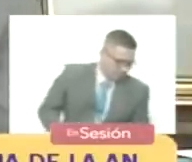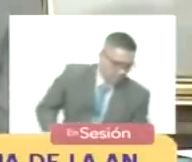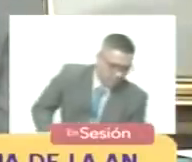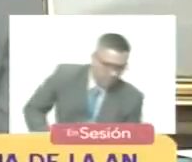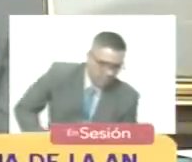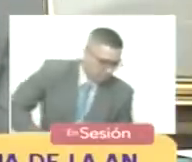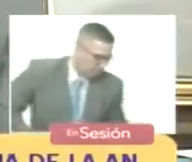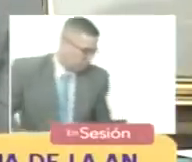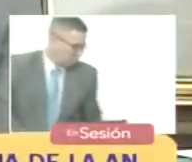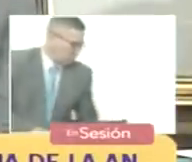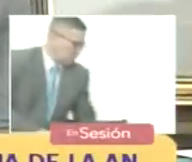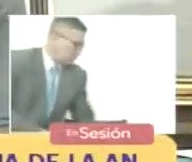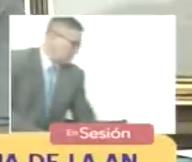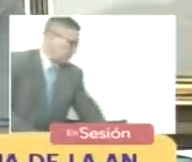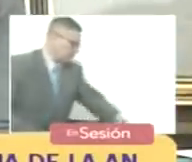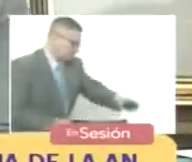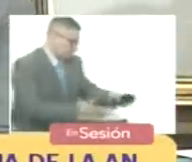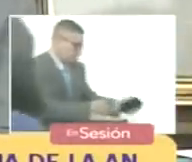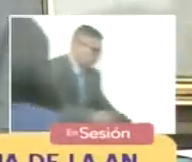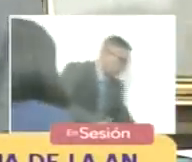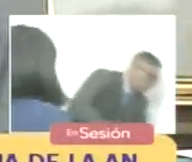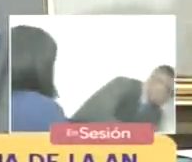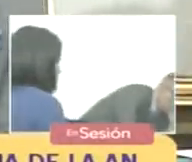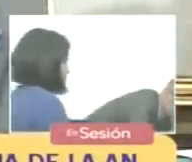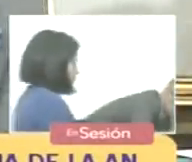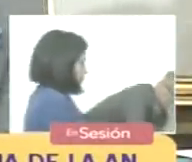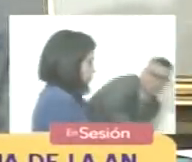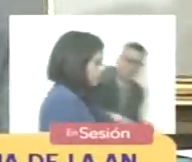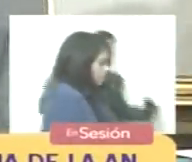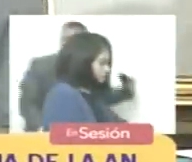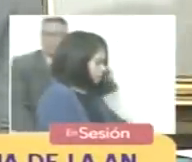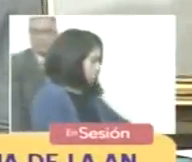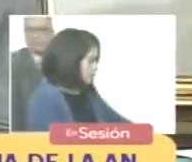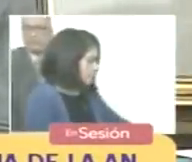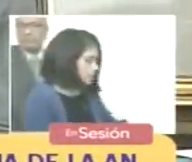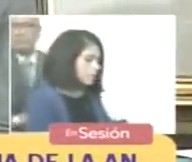Se cierra el derecho de palabra. Se cierra.